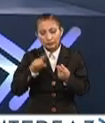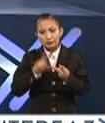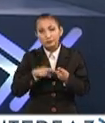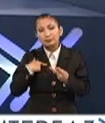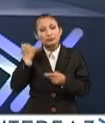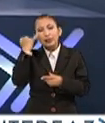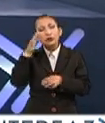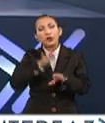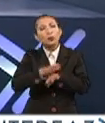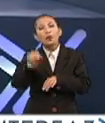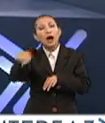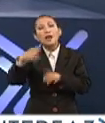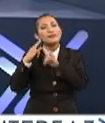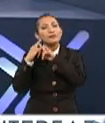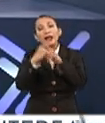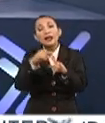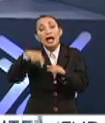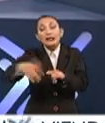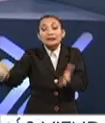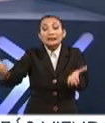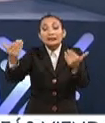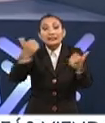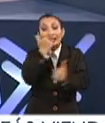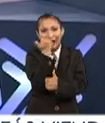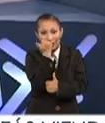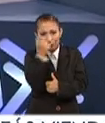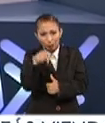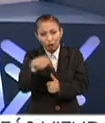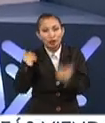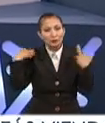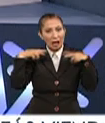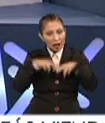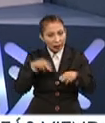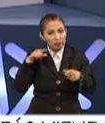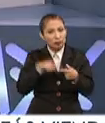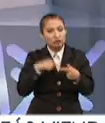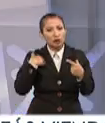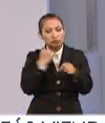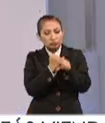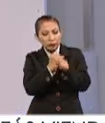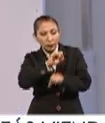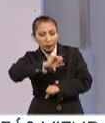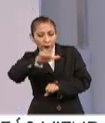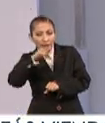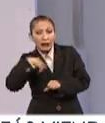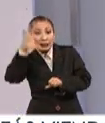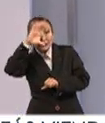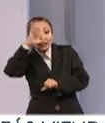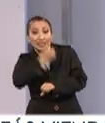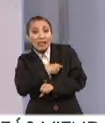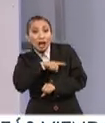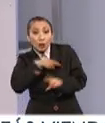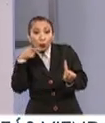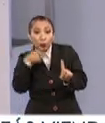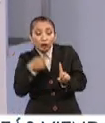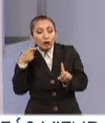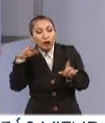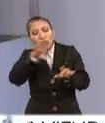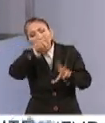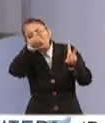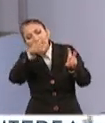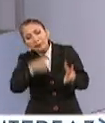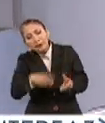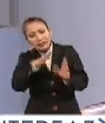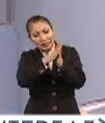La idea o el objetivo de la feria es acercar a los alumnos, académicos y profesionales en ciencias de la salud con los